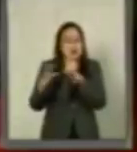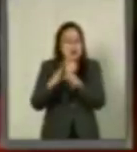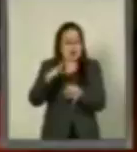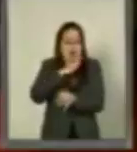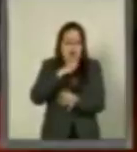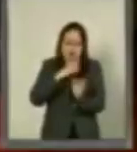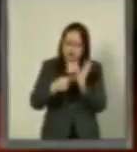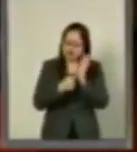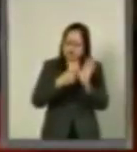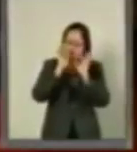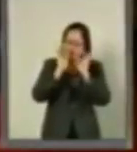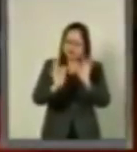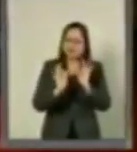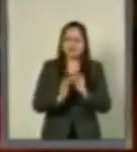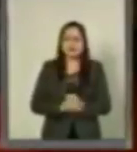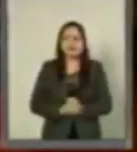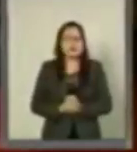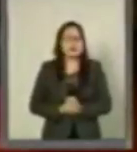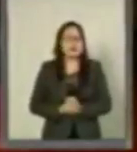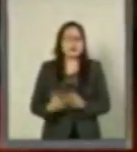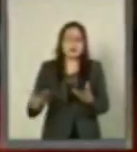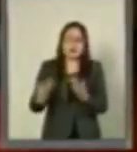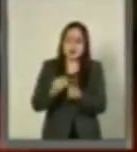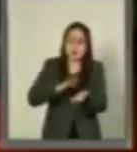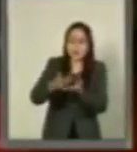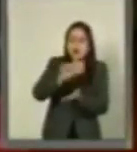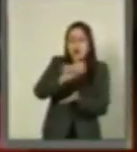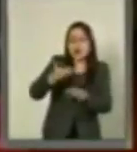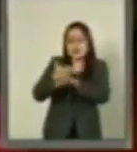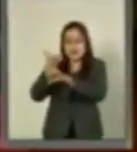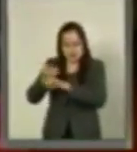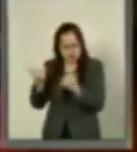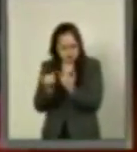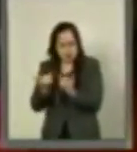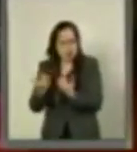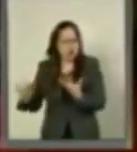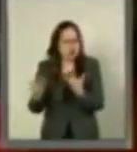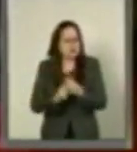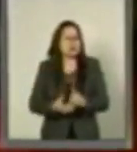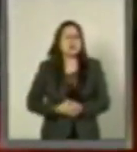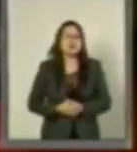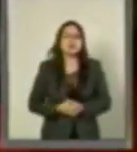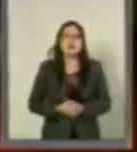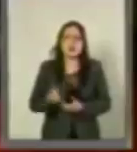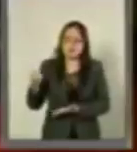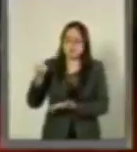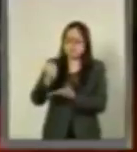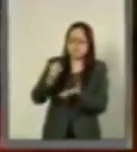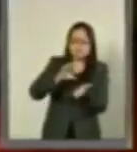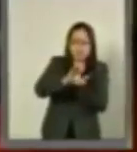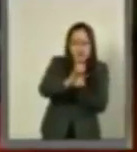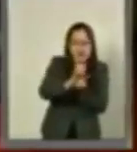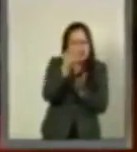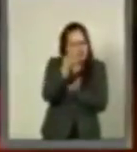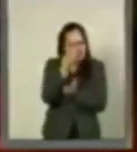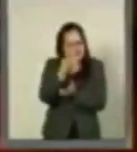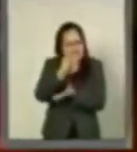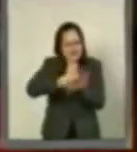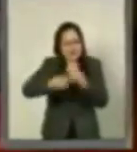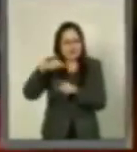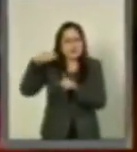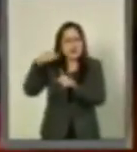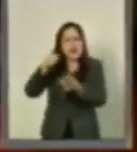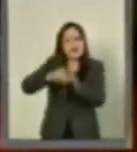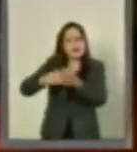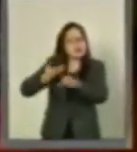ejemplar y de apoyo a los estados. Muchos de los recursos que se han aplicado van directamente